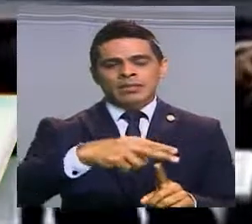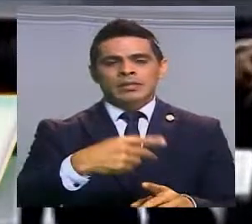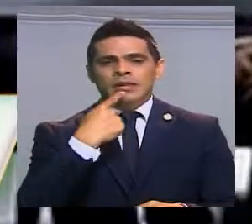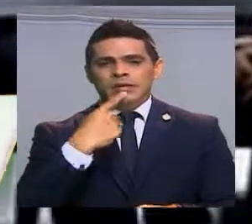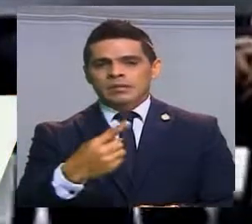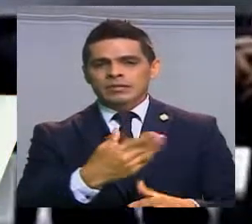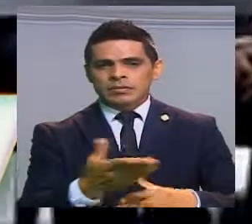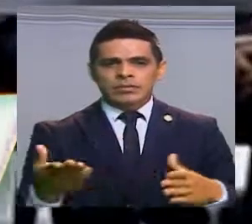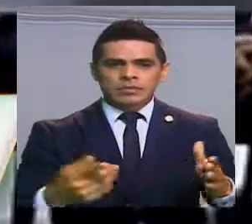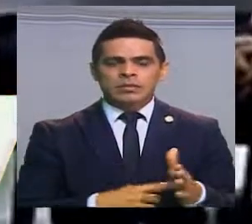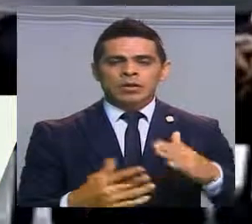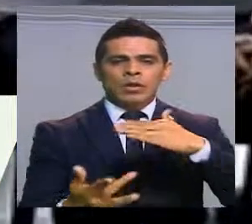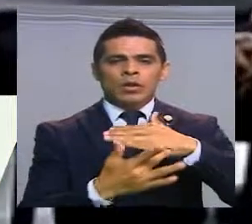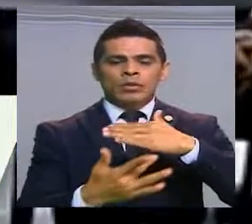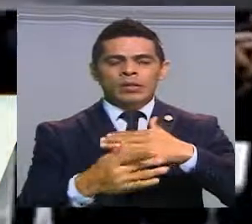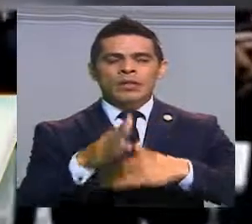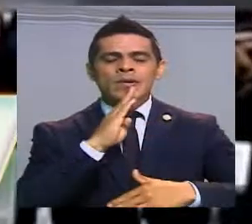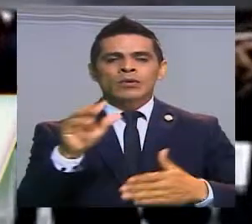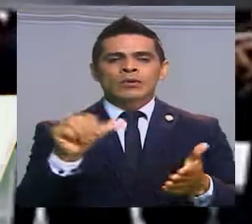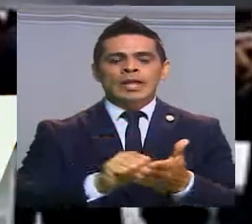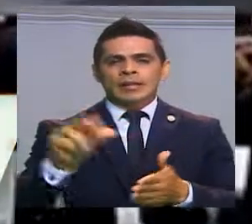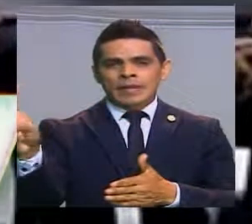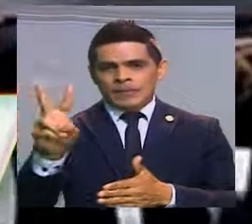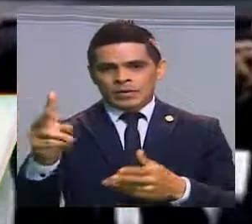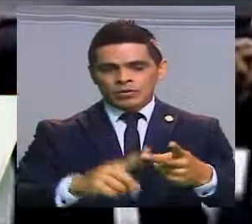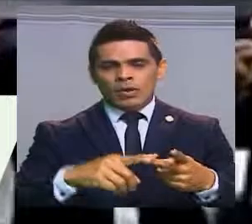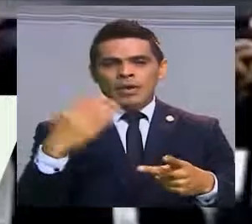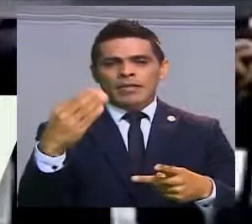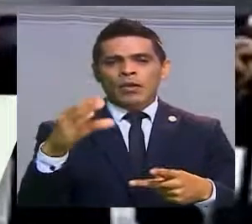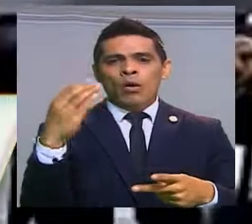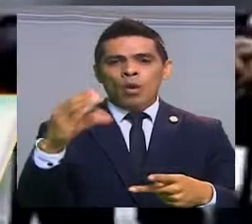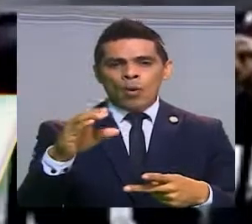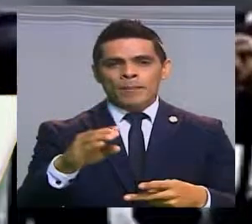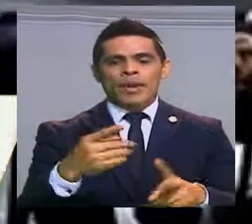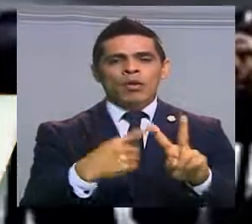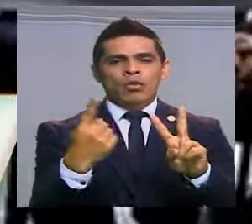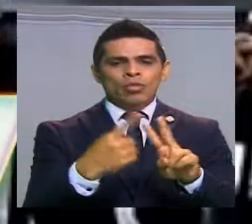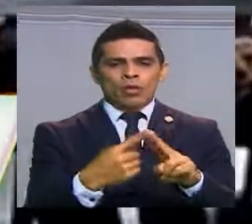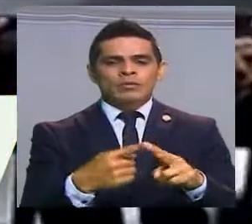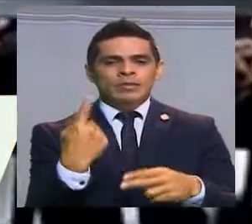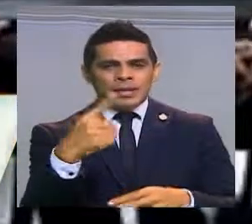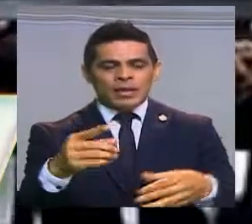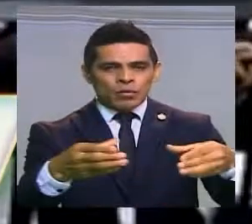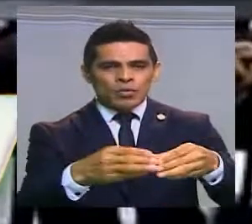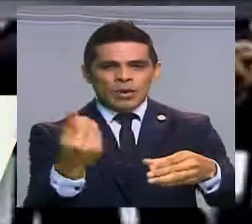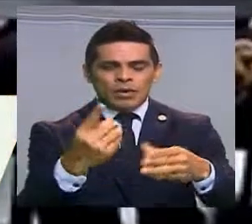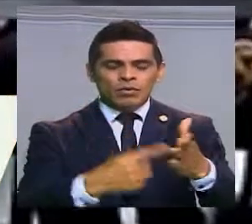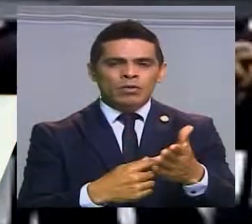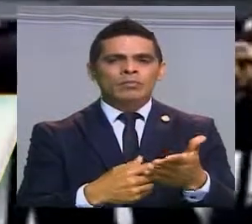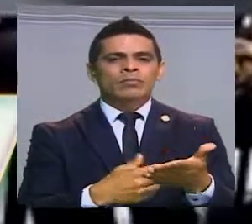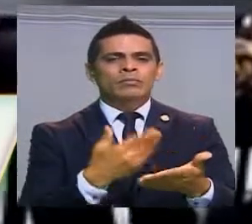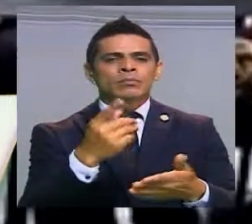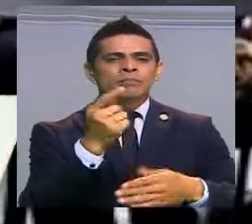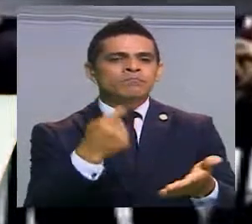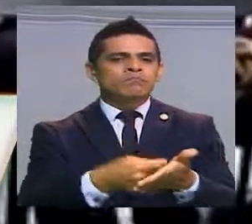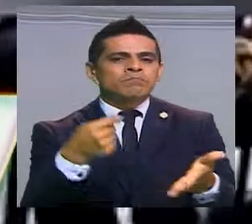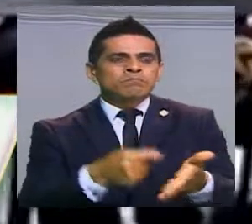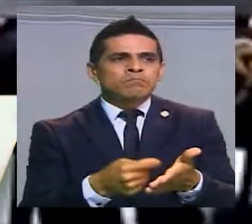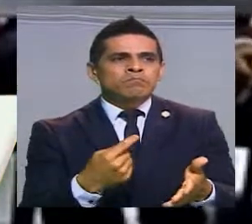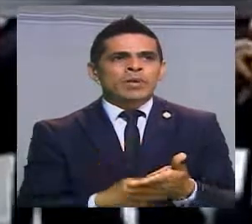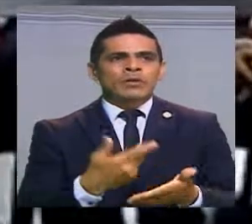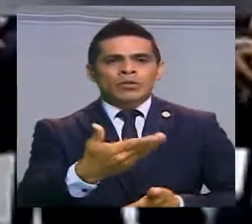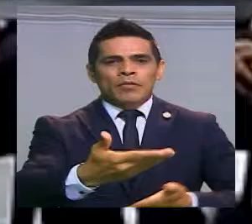los técnicos de los bancos centrales de Venezuela y Colombia deben sostener una reunión para fijar una tasa única de cambio